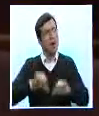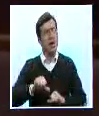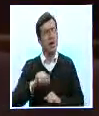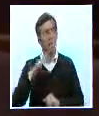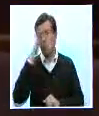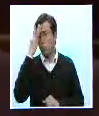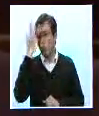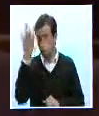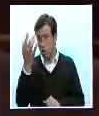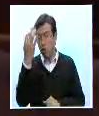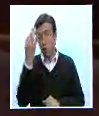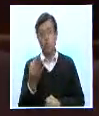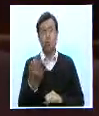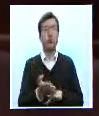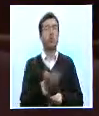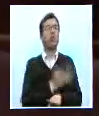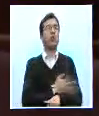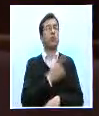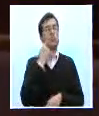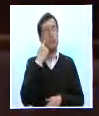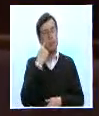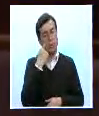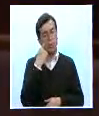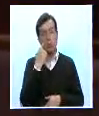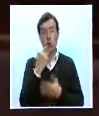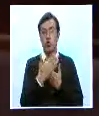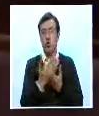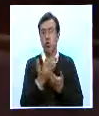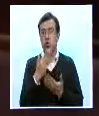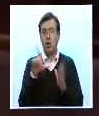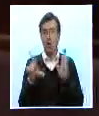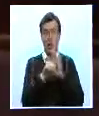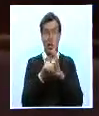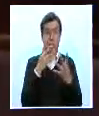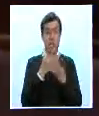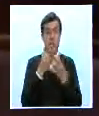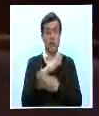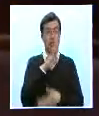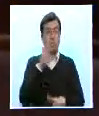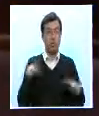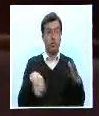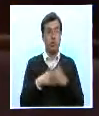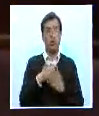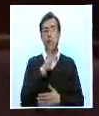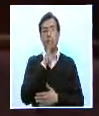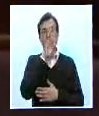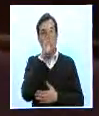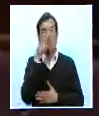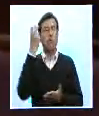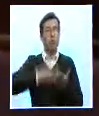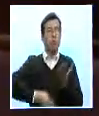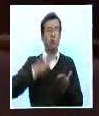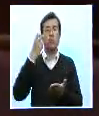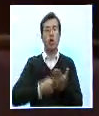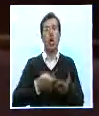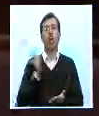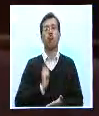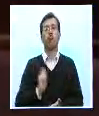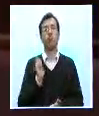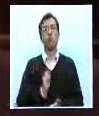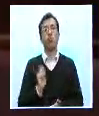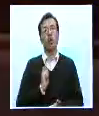además viendo como está en su integralidad el código orgánico integral penal nosotros hablamos siempre de multas en salarios